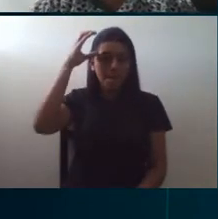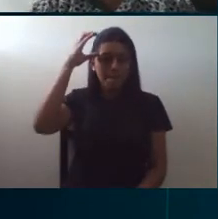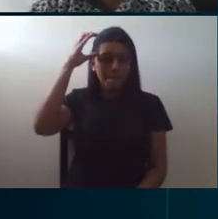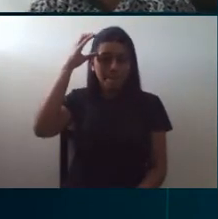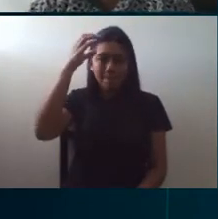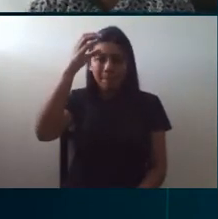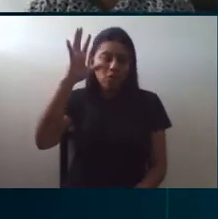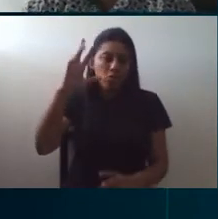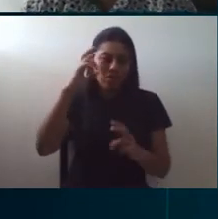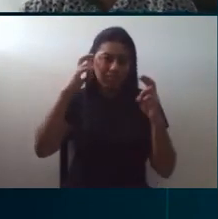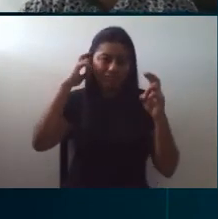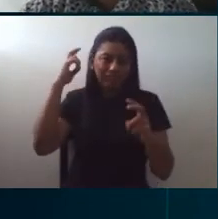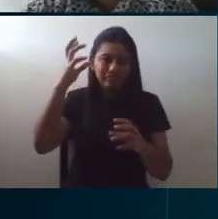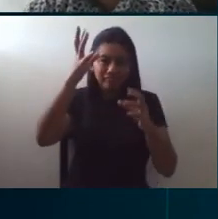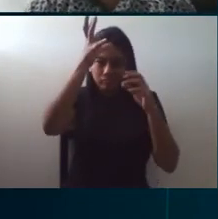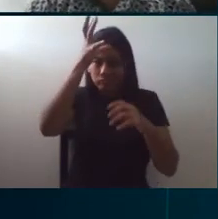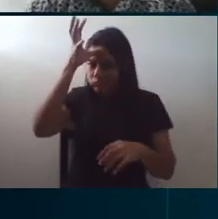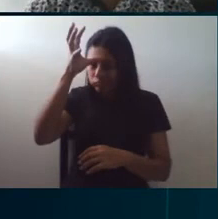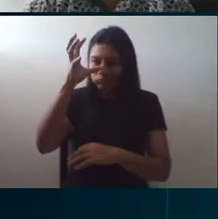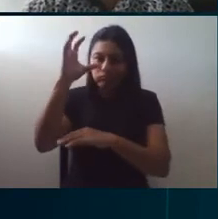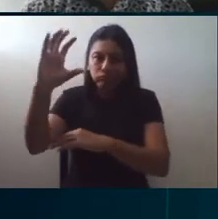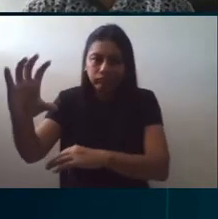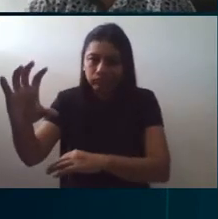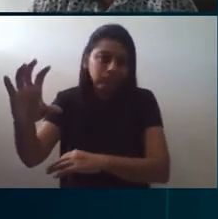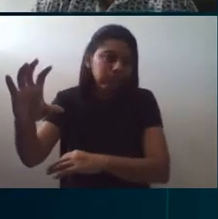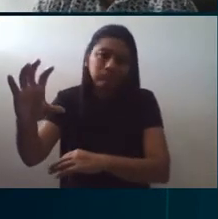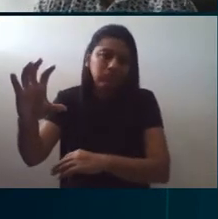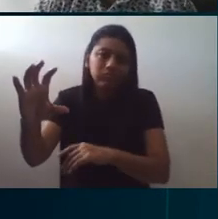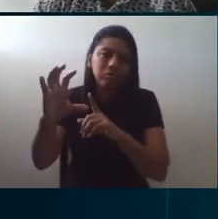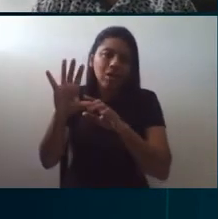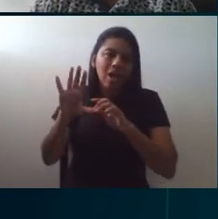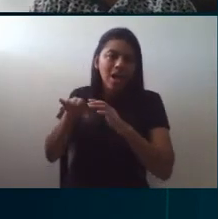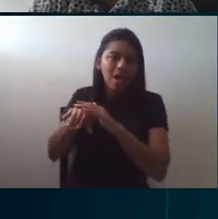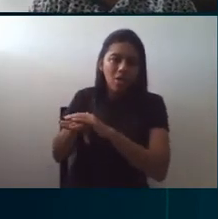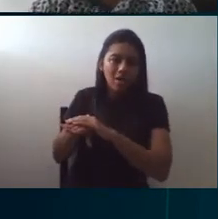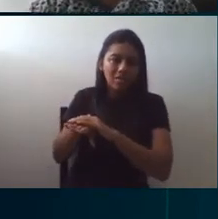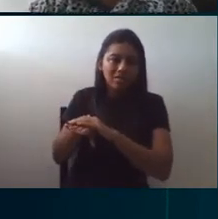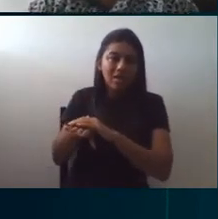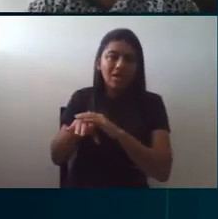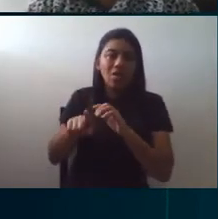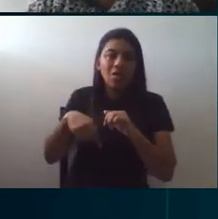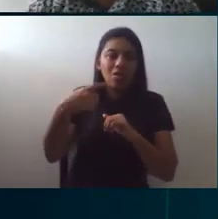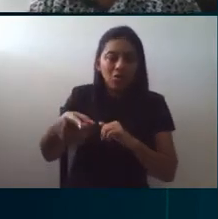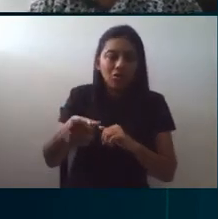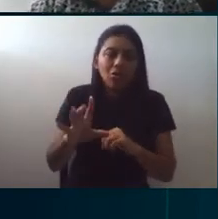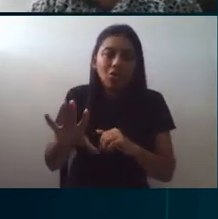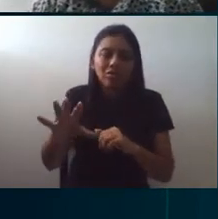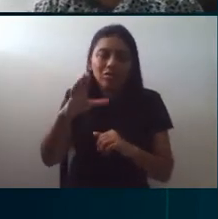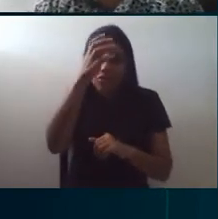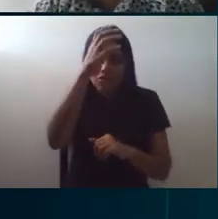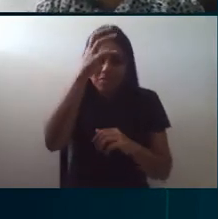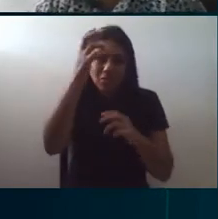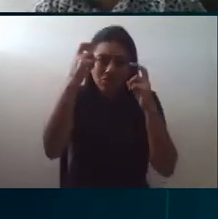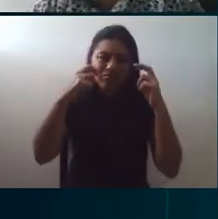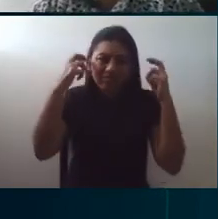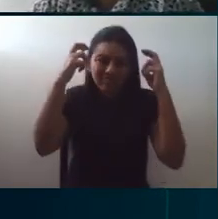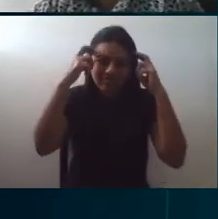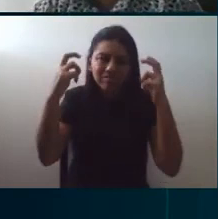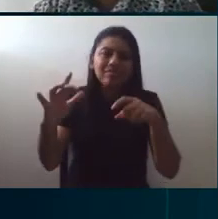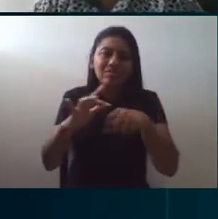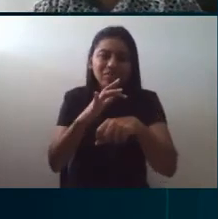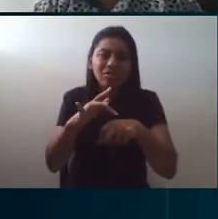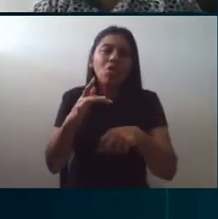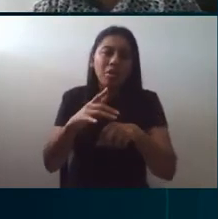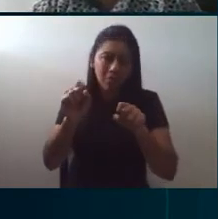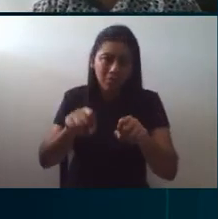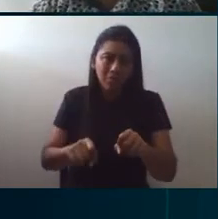Ahí pues para que hagamos la corrección para futuros proyectos y se convierte en los activos intangibles. Entonces recuerden que las lecciones aprendidas es otro activo más que nos quedan